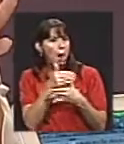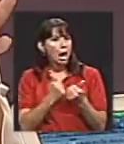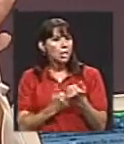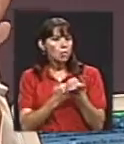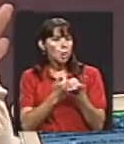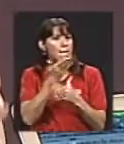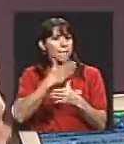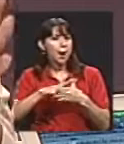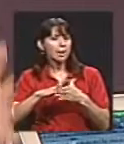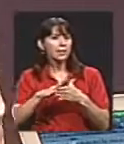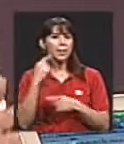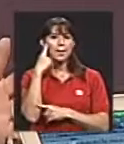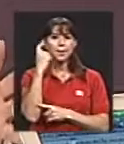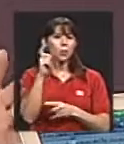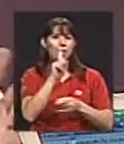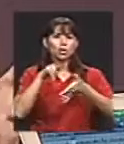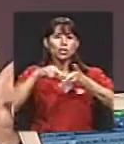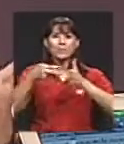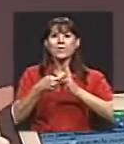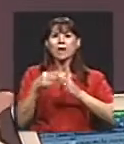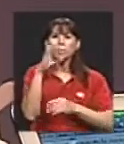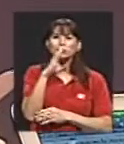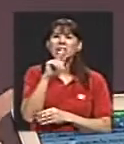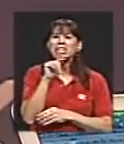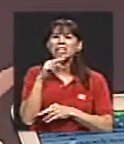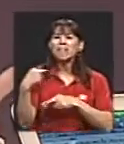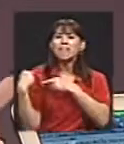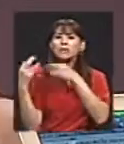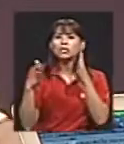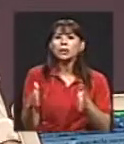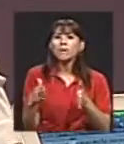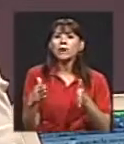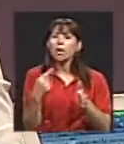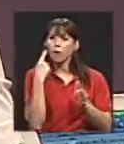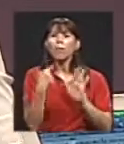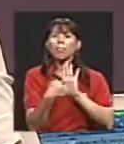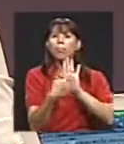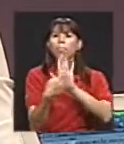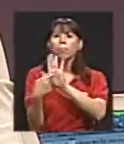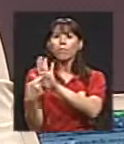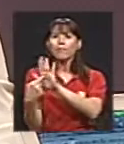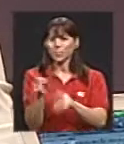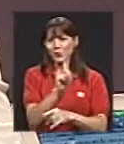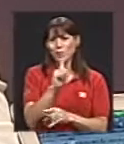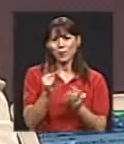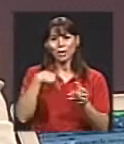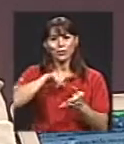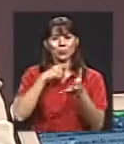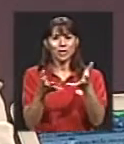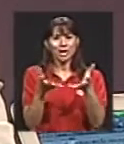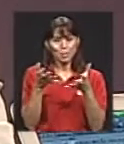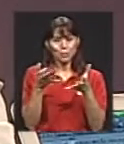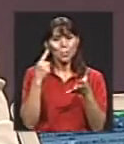no es buscar responsables y poner caras lo que nosotros queríamos con él buscar el fortalecimiento de